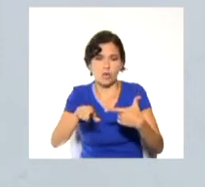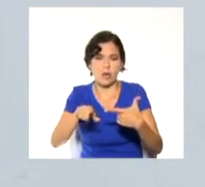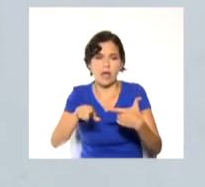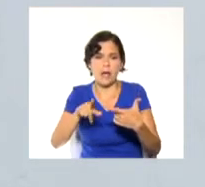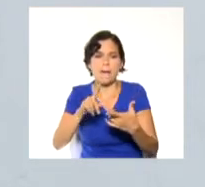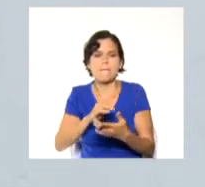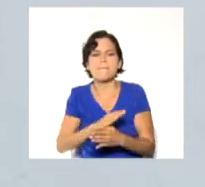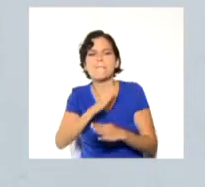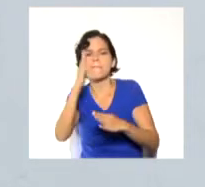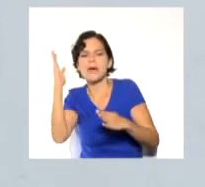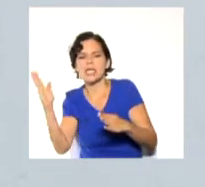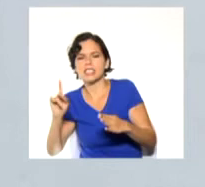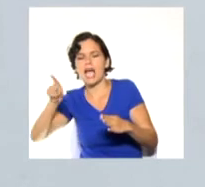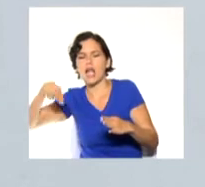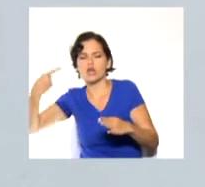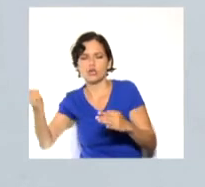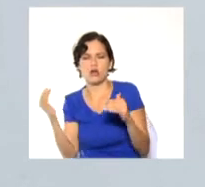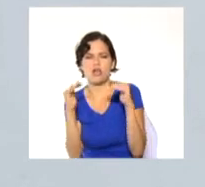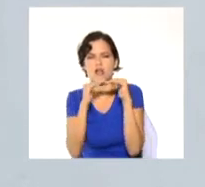dividiendo pasa a